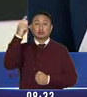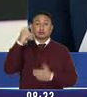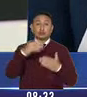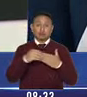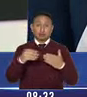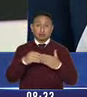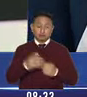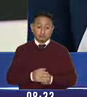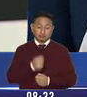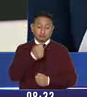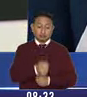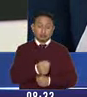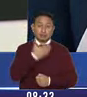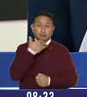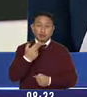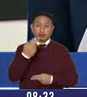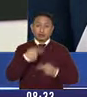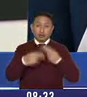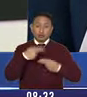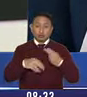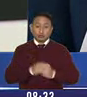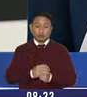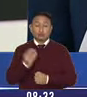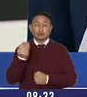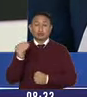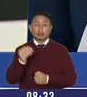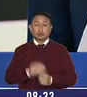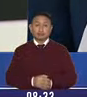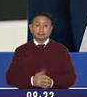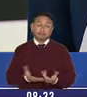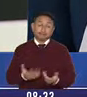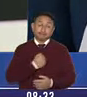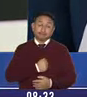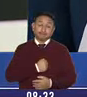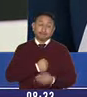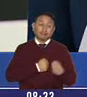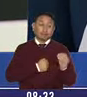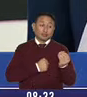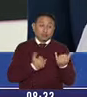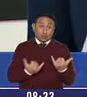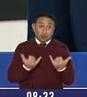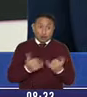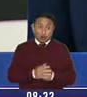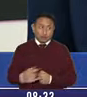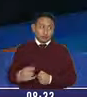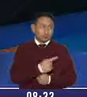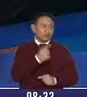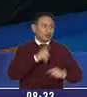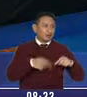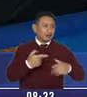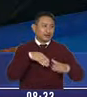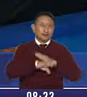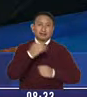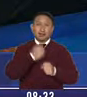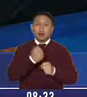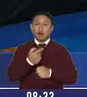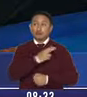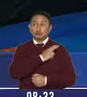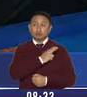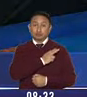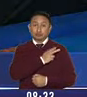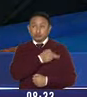2 millones de dólares a los mejores emprendimientos juveniles. Lastimosamente, la juventud en estos momentos no pueden ingresar a la universidad